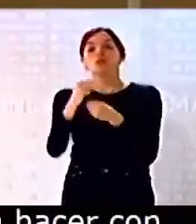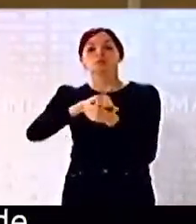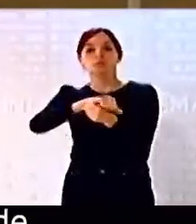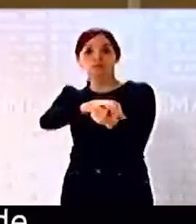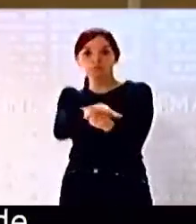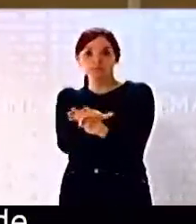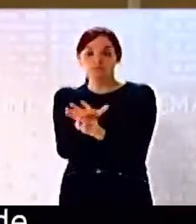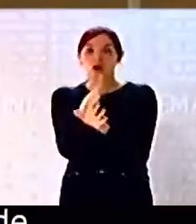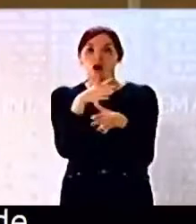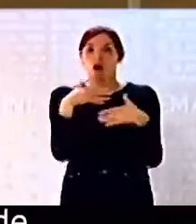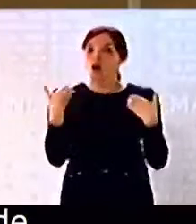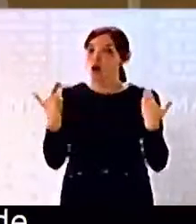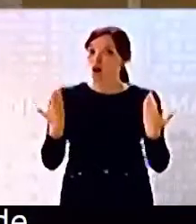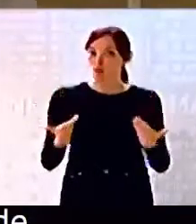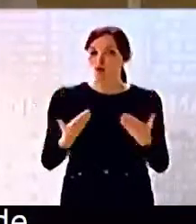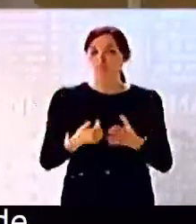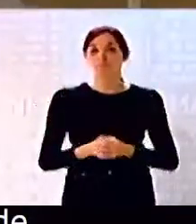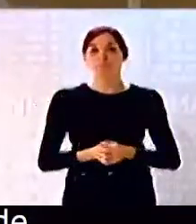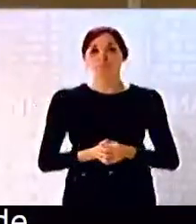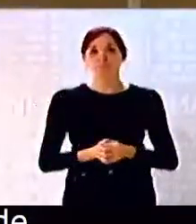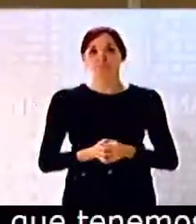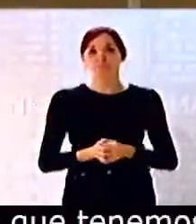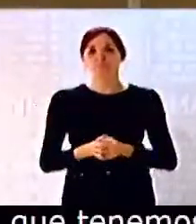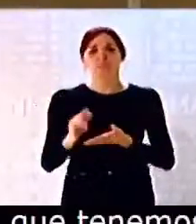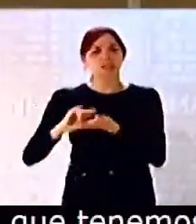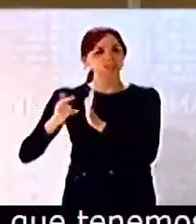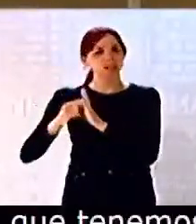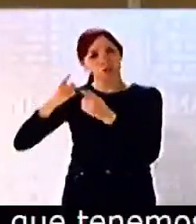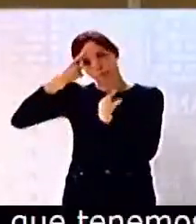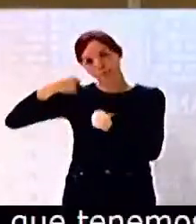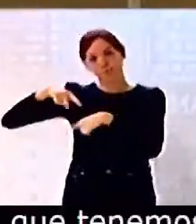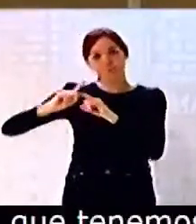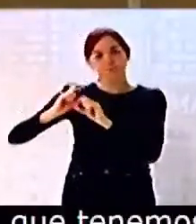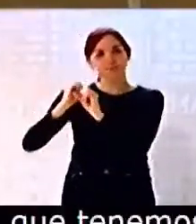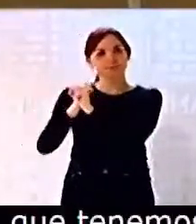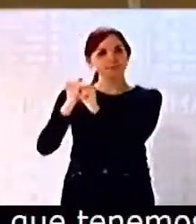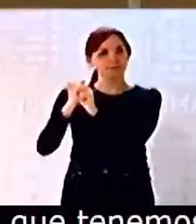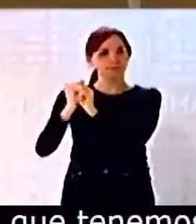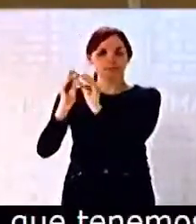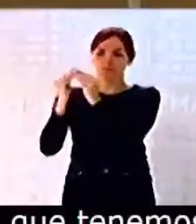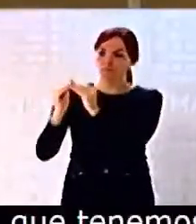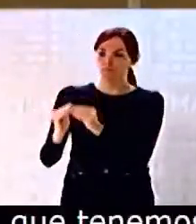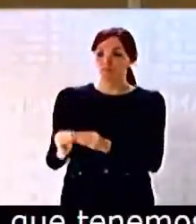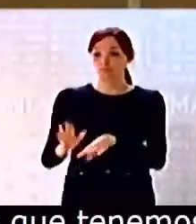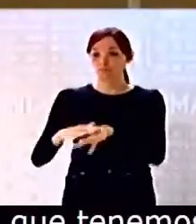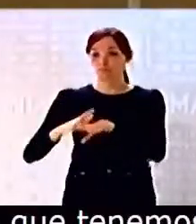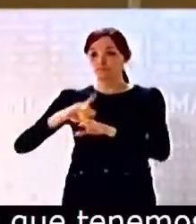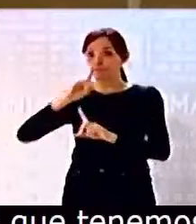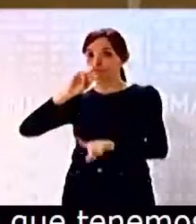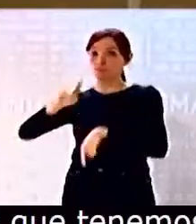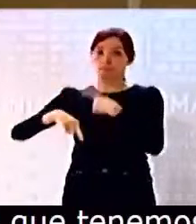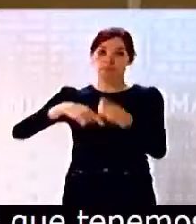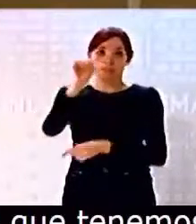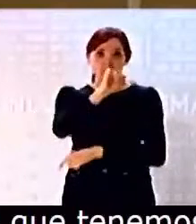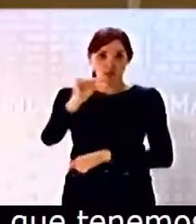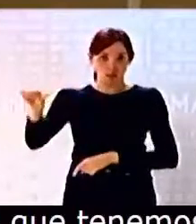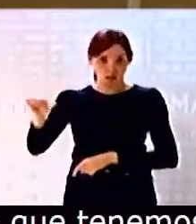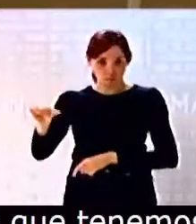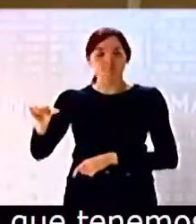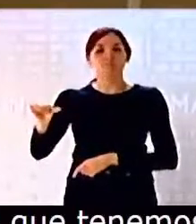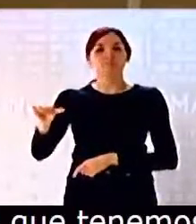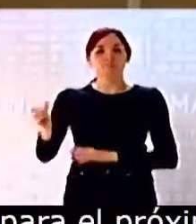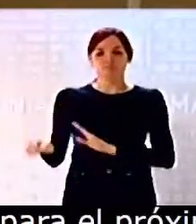tenemos a día de hoy. Será un trabajo técnico que dará sus frutos para el próximo Consejo Interterritorial